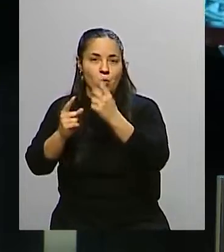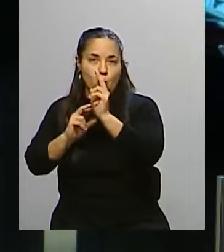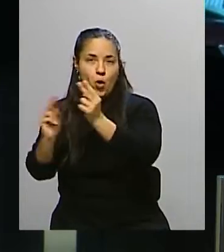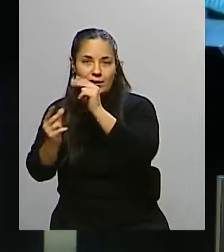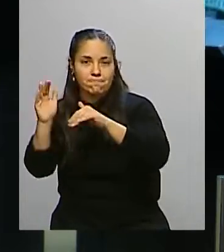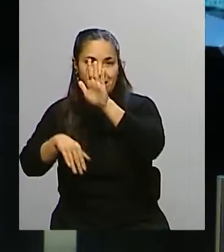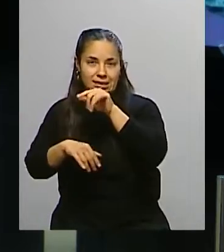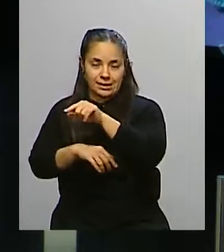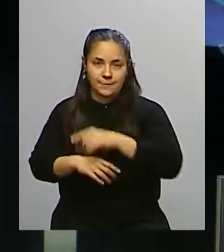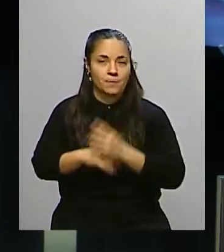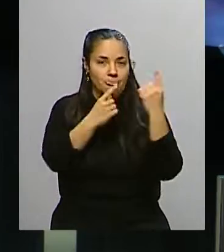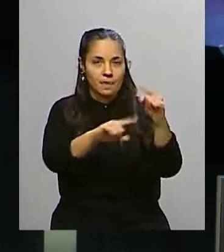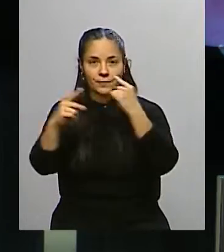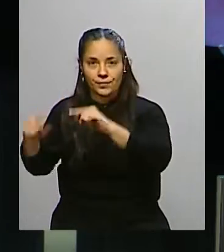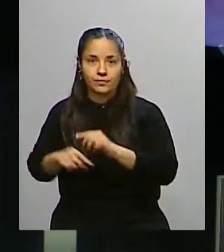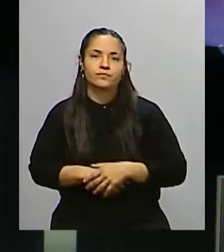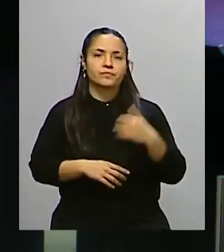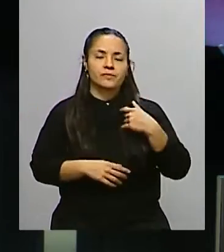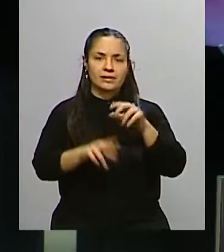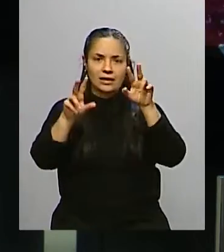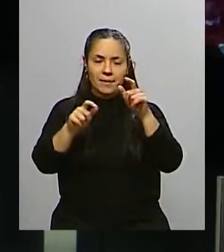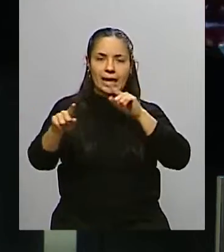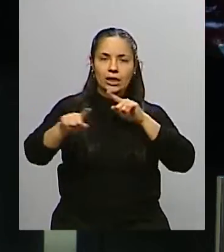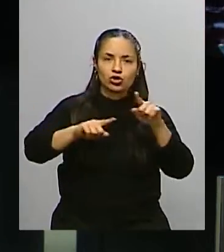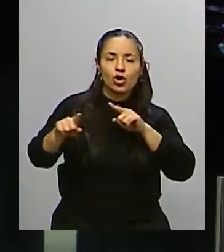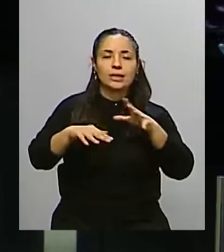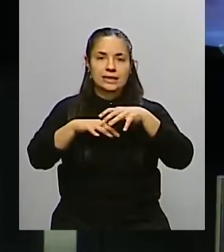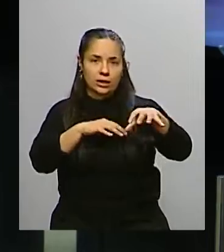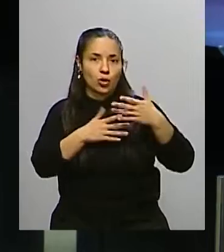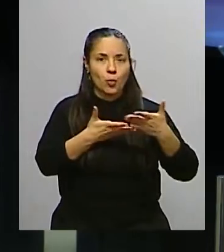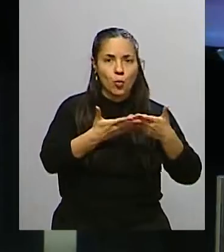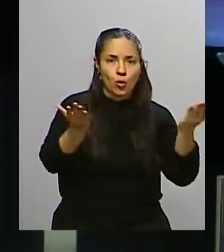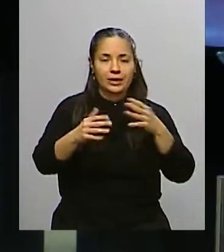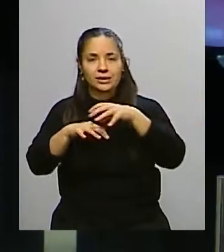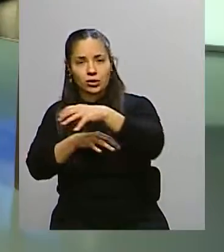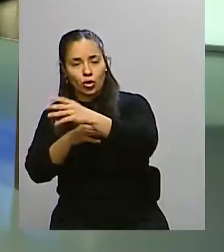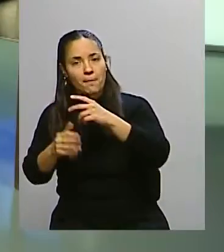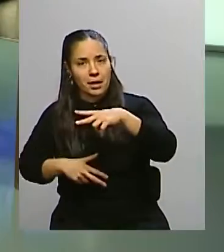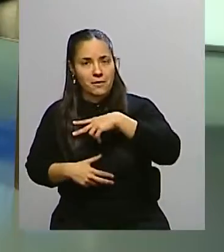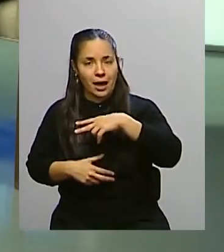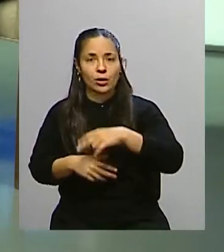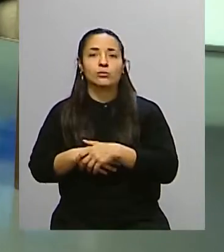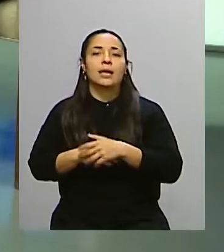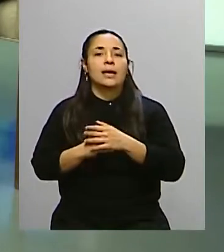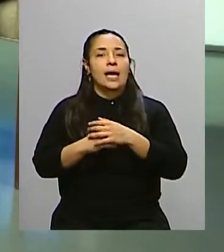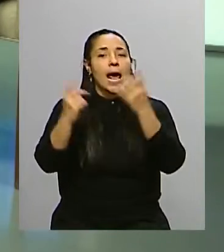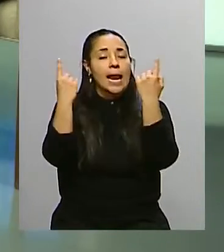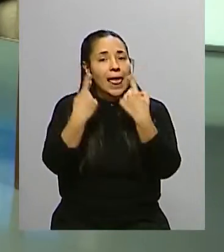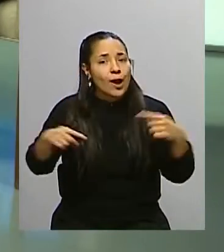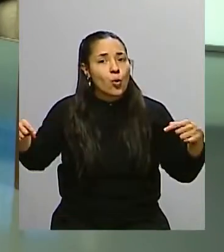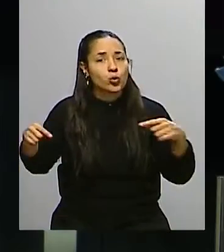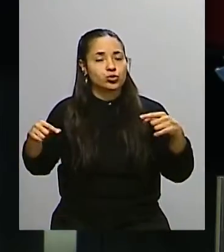postura desde la gestión, desde el sector público y desde el sector privado, la asignación de recursos